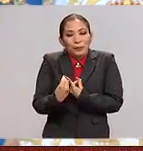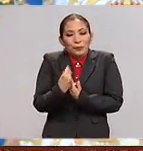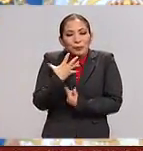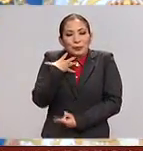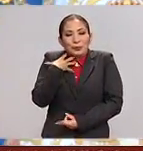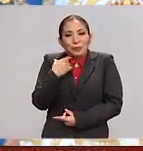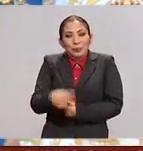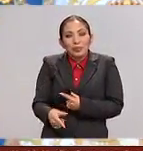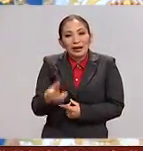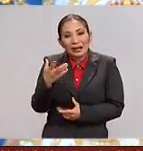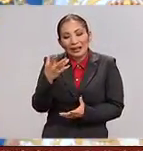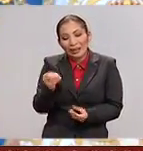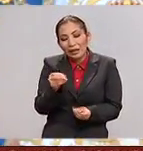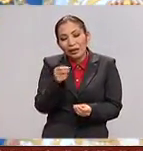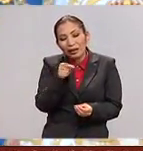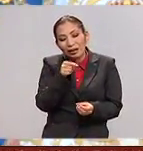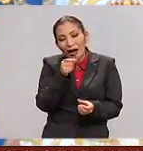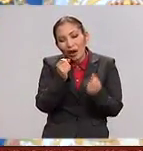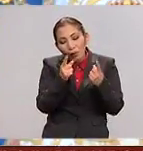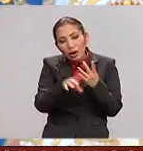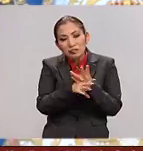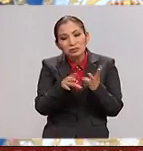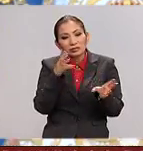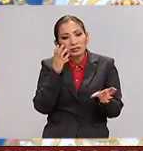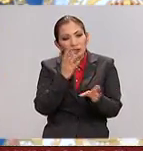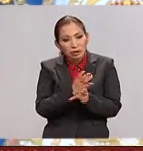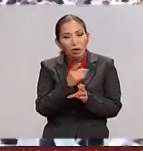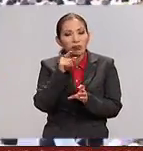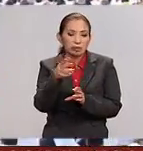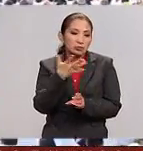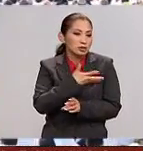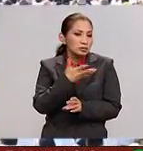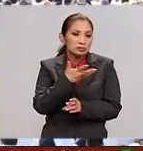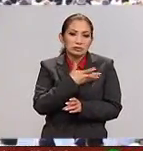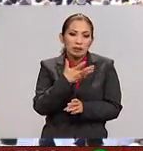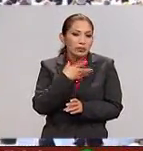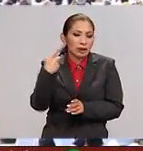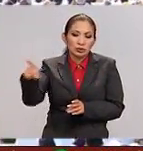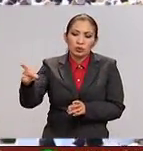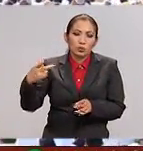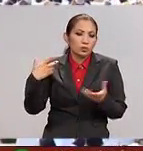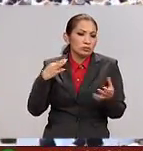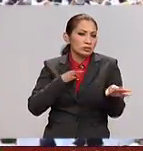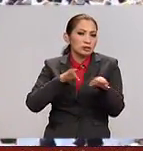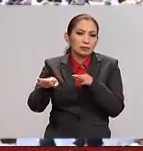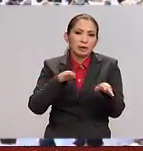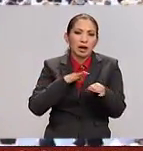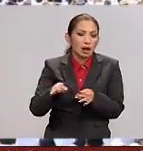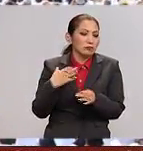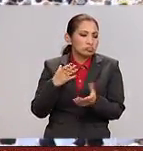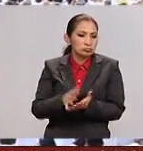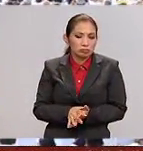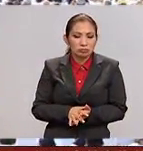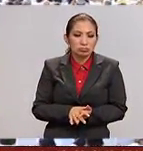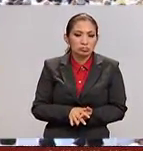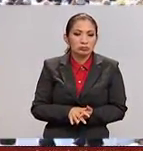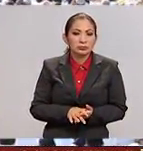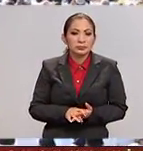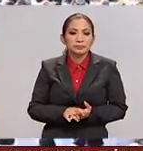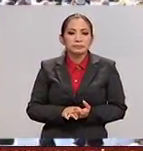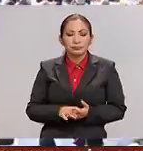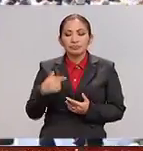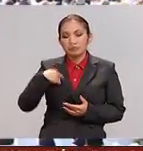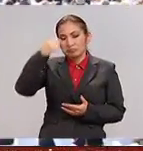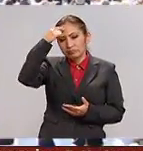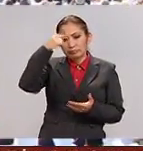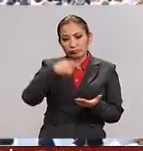pocos inhibidores que él suele tener, porque entiende que es su papel, a pesar de que es muy cercano, etcétera, se fueron. Y yo creo